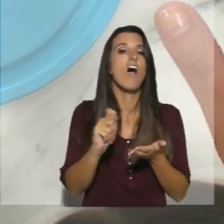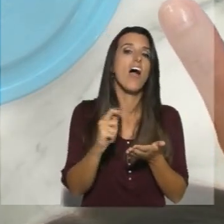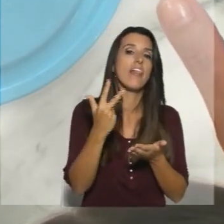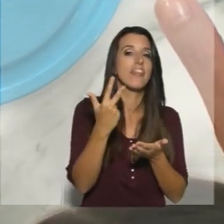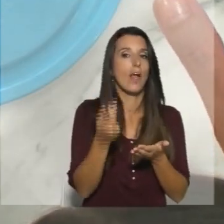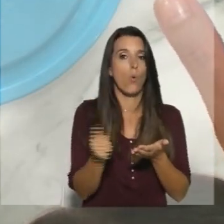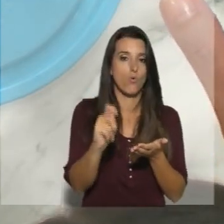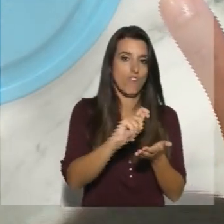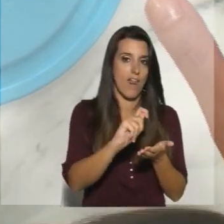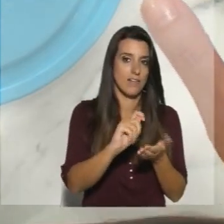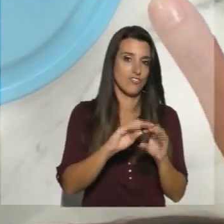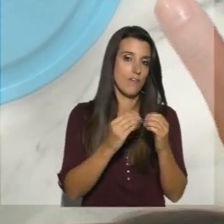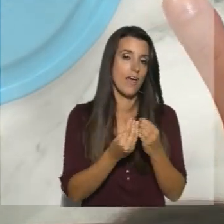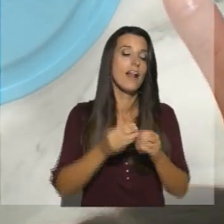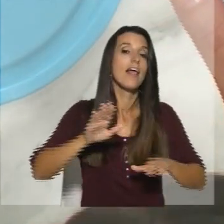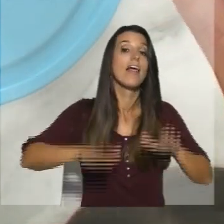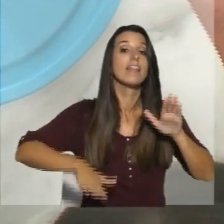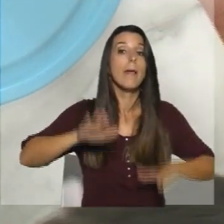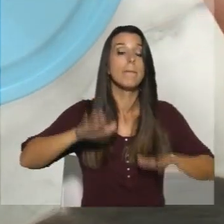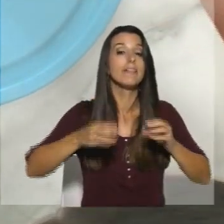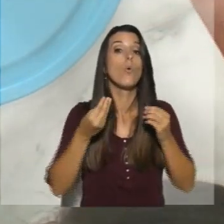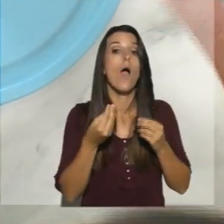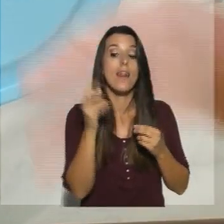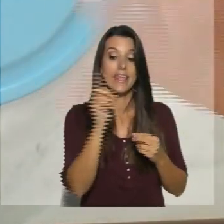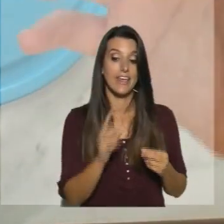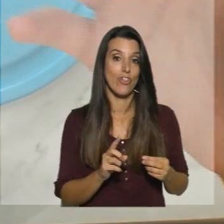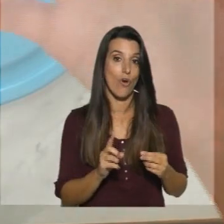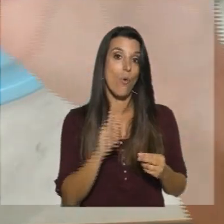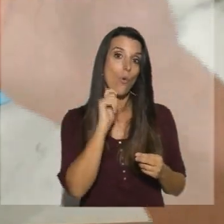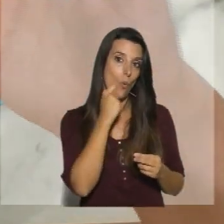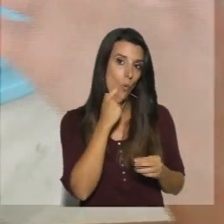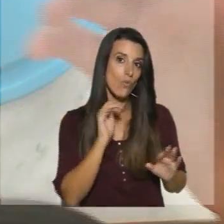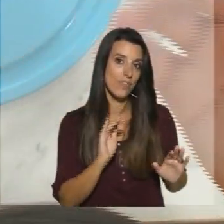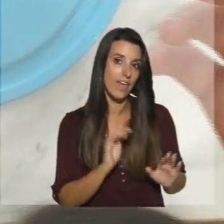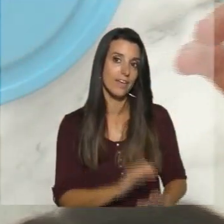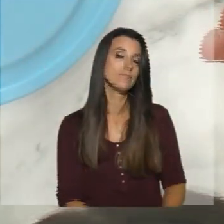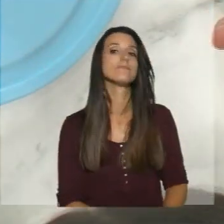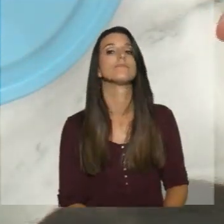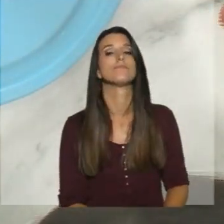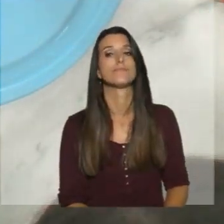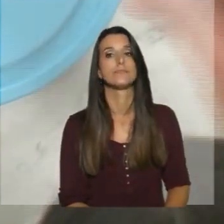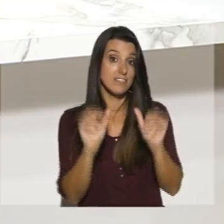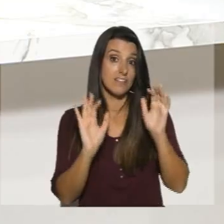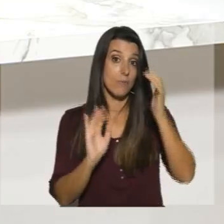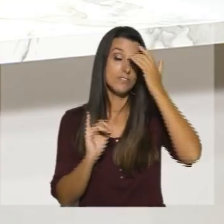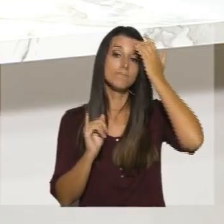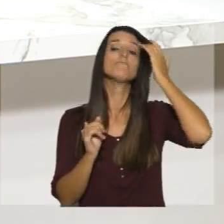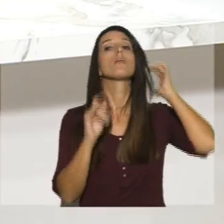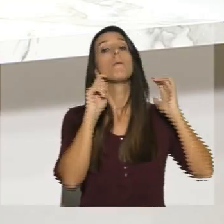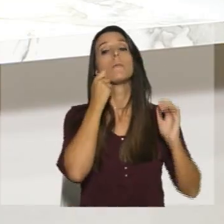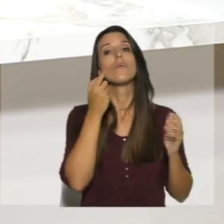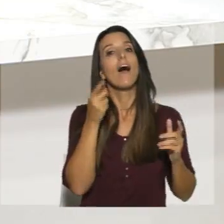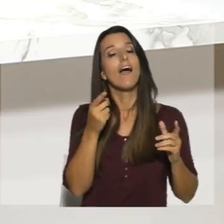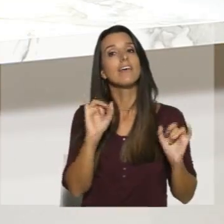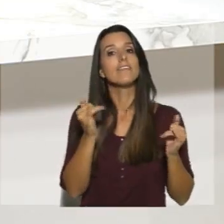Y en realidad ahí también va a depender de qué tan líquido te guste que sea el baño. Perfecto. ¿Está? Está. Muy bien, ahí